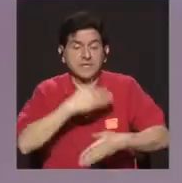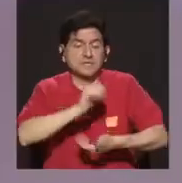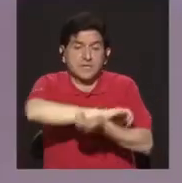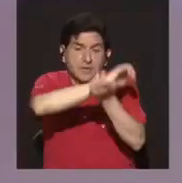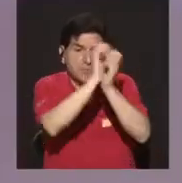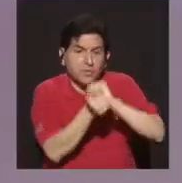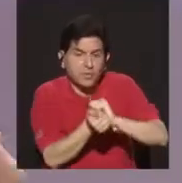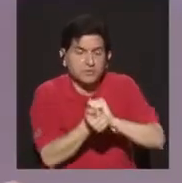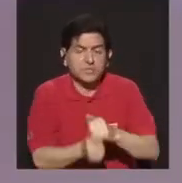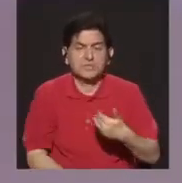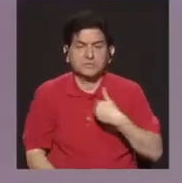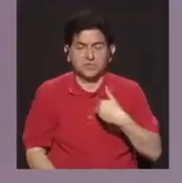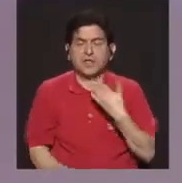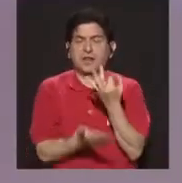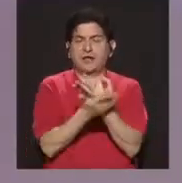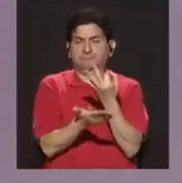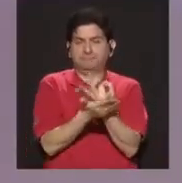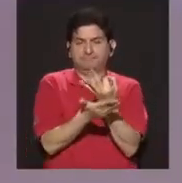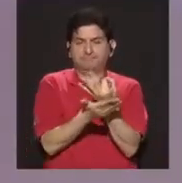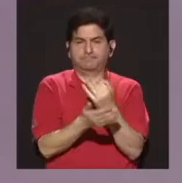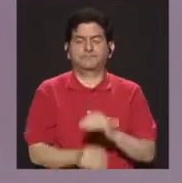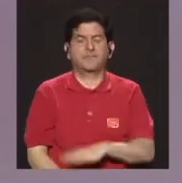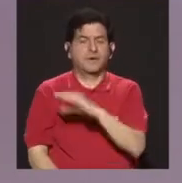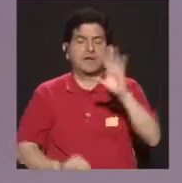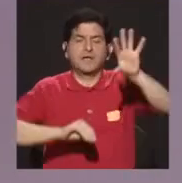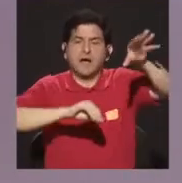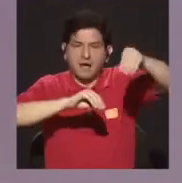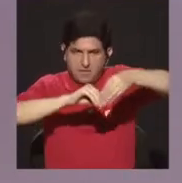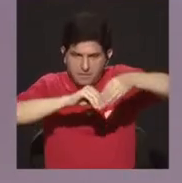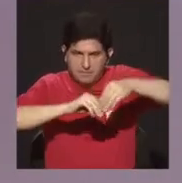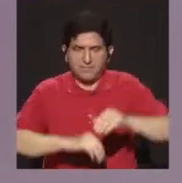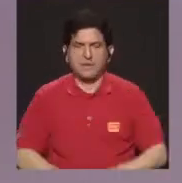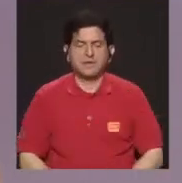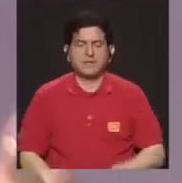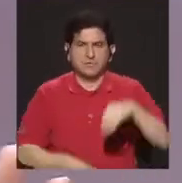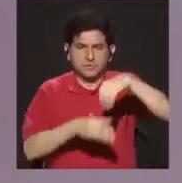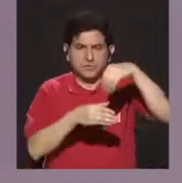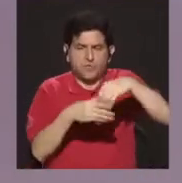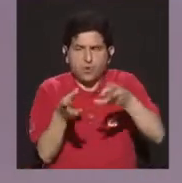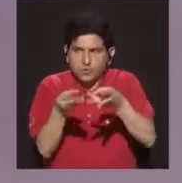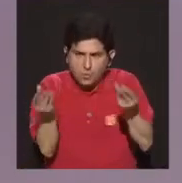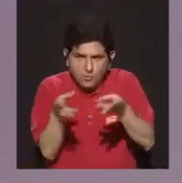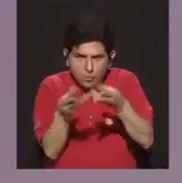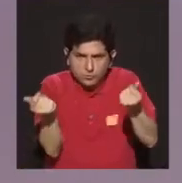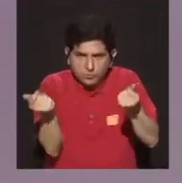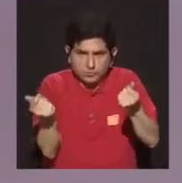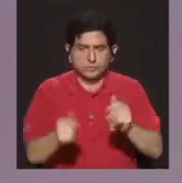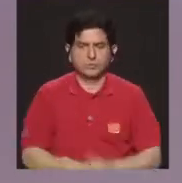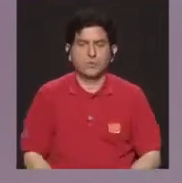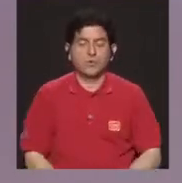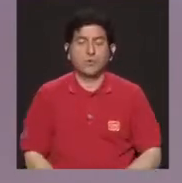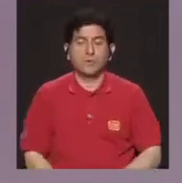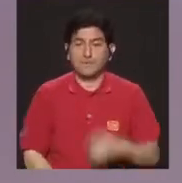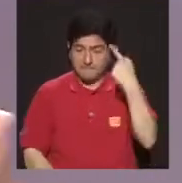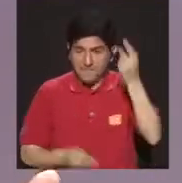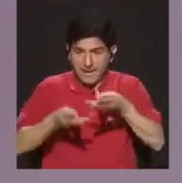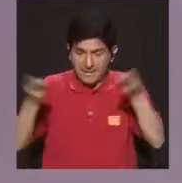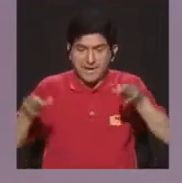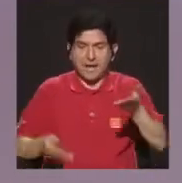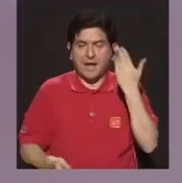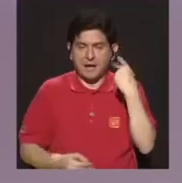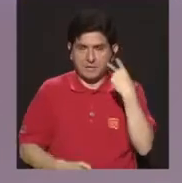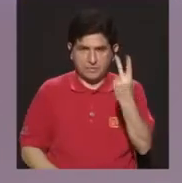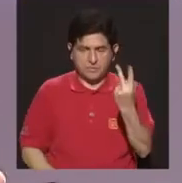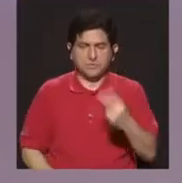puedan recibir más financiamiento y además de eso pues genera un fondo de producción audiovisual que permita la generación